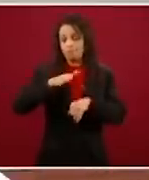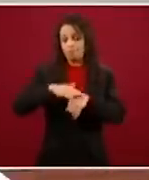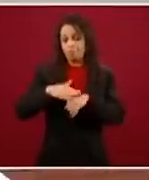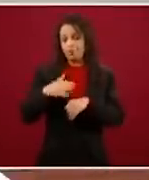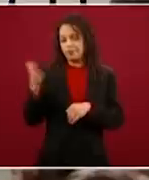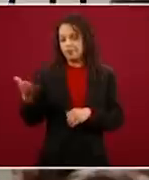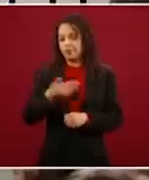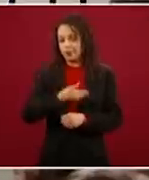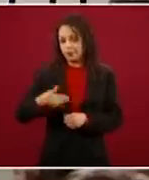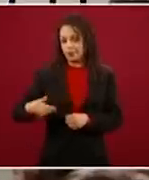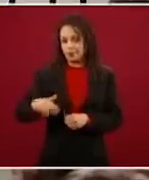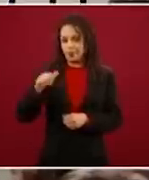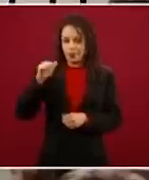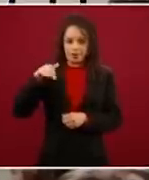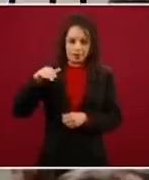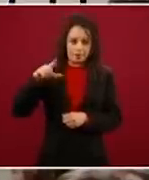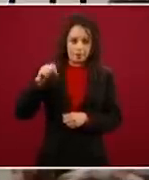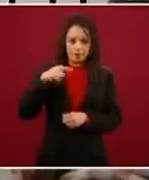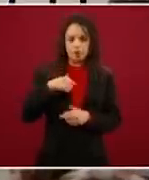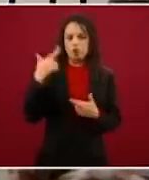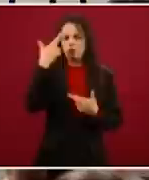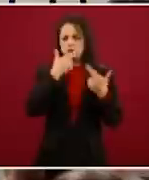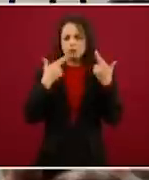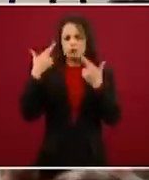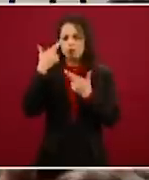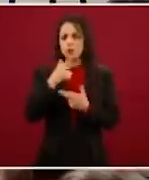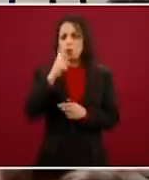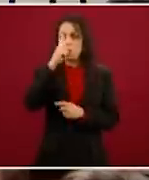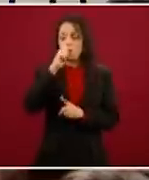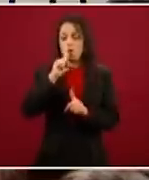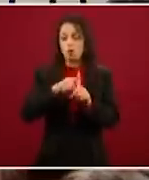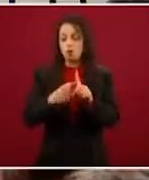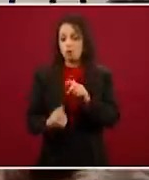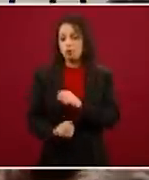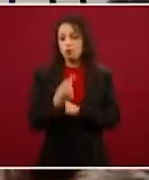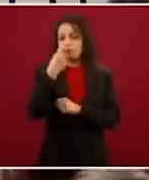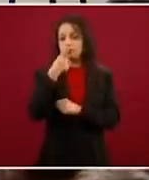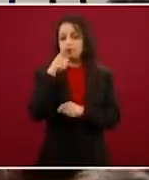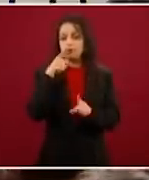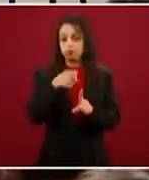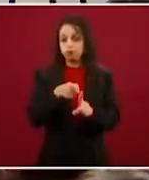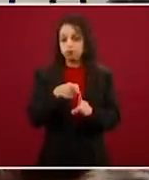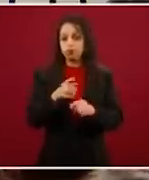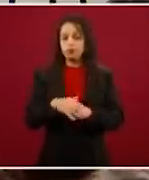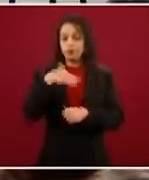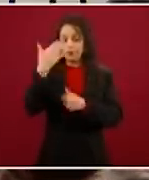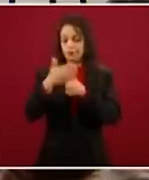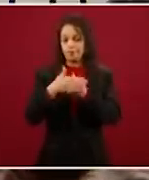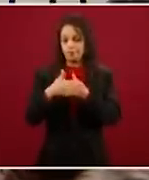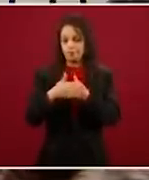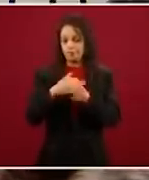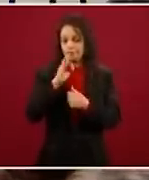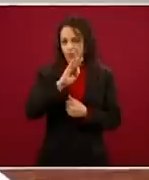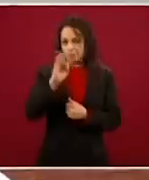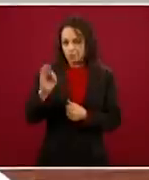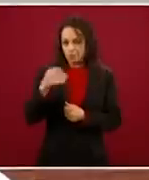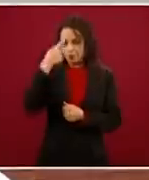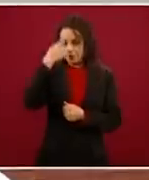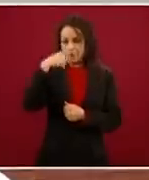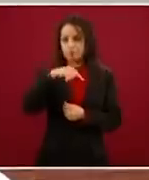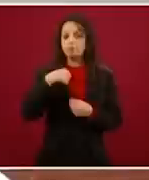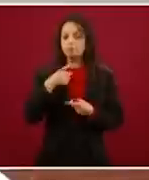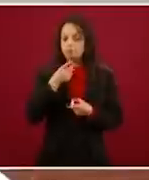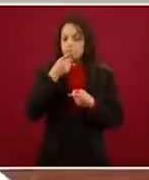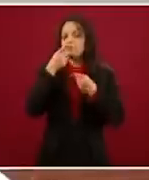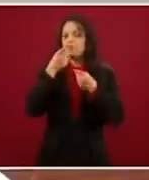presidente de revisar un caso en particular. Estaré haciéndolo en fecha próxima para dar los